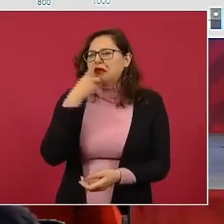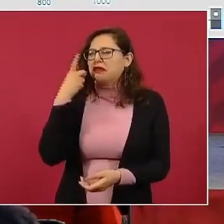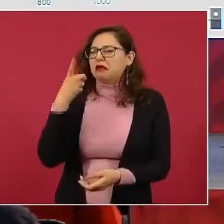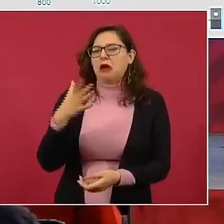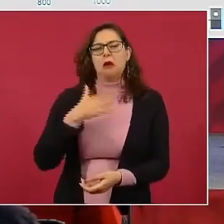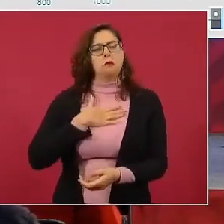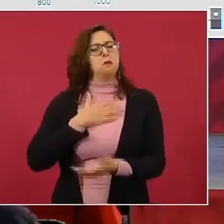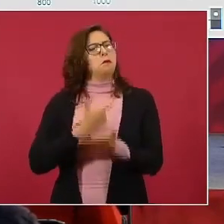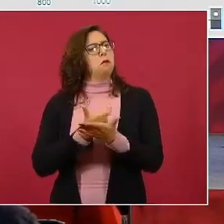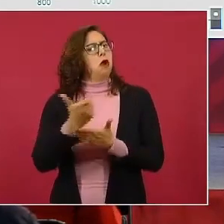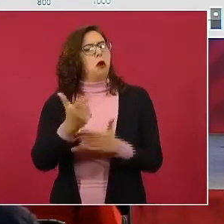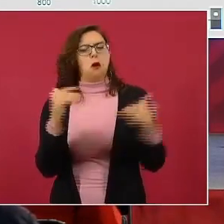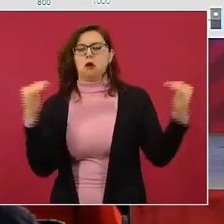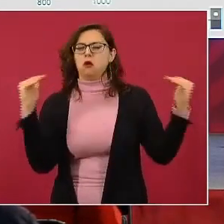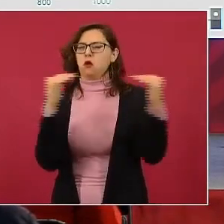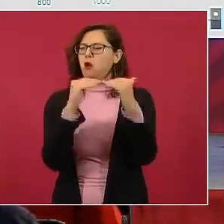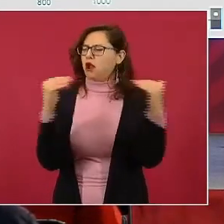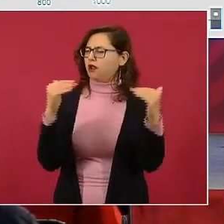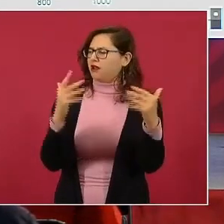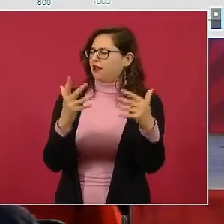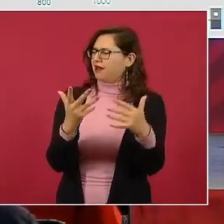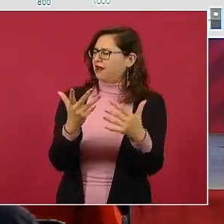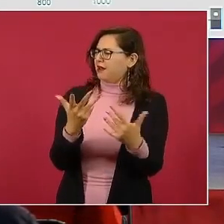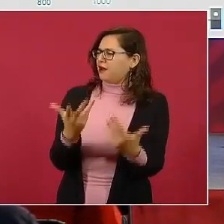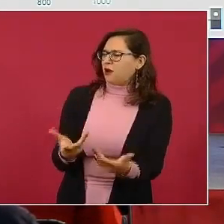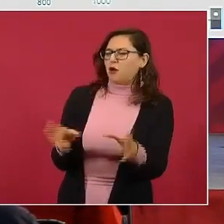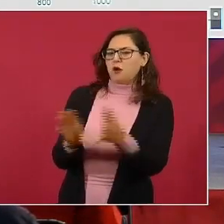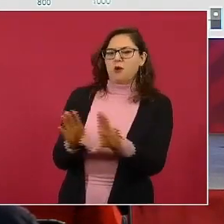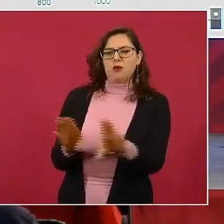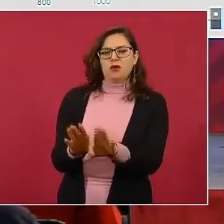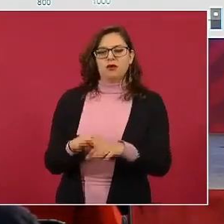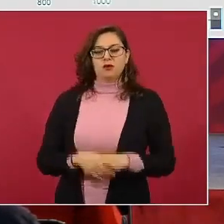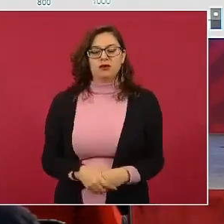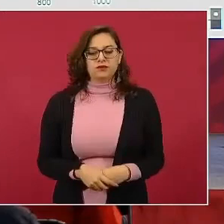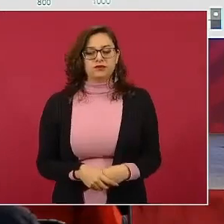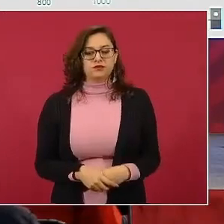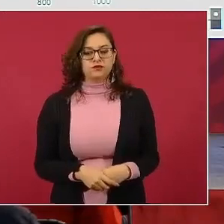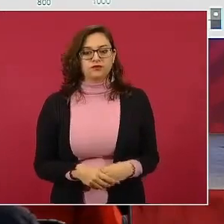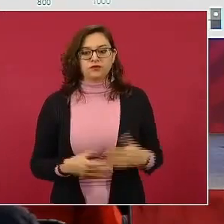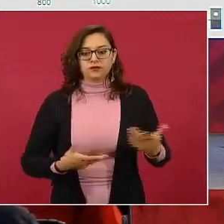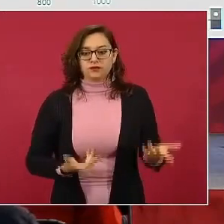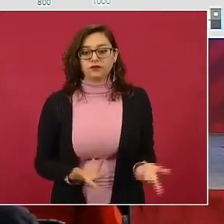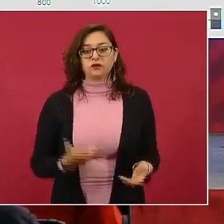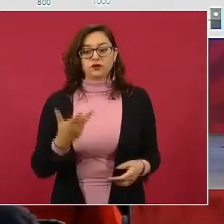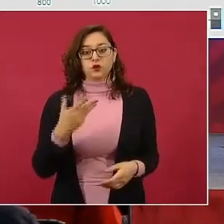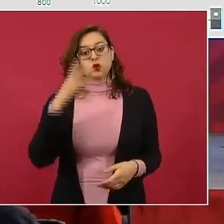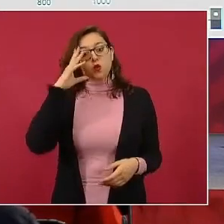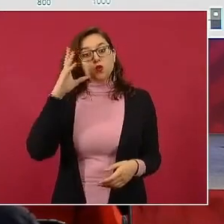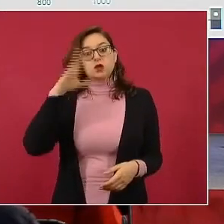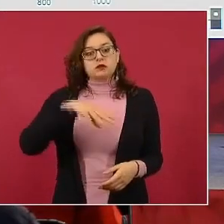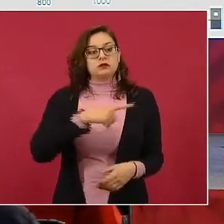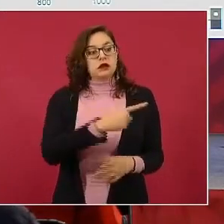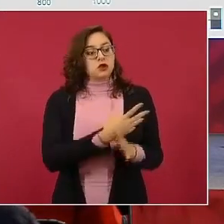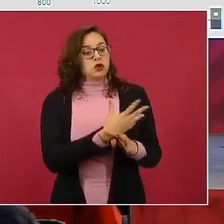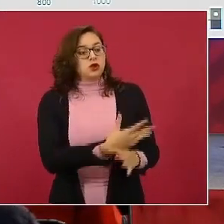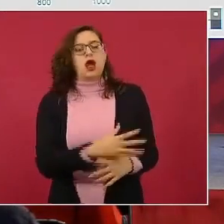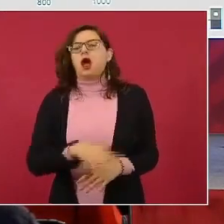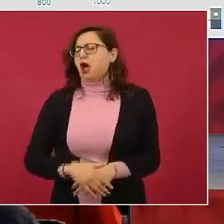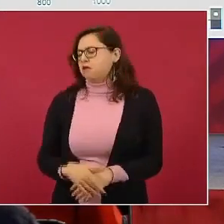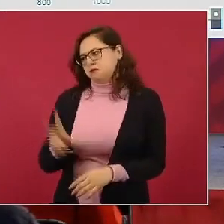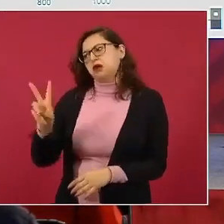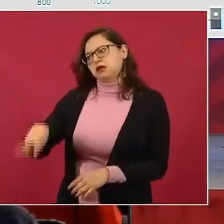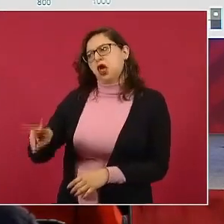OXXO y dicen, yo pago menos. Claro, pues si la señora tiene una